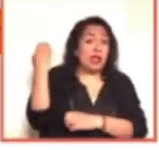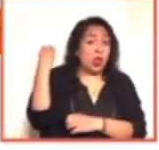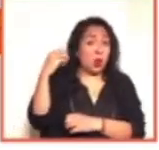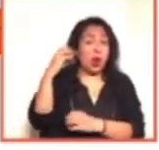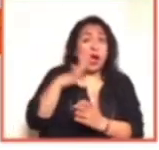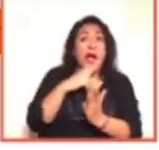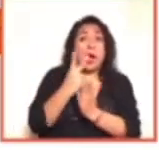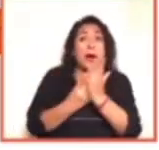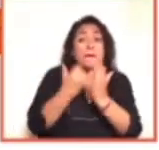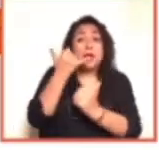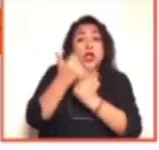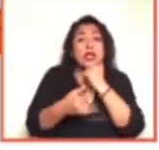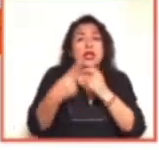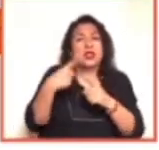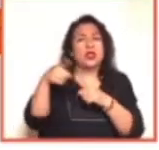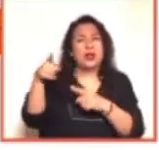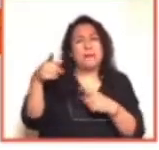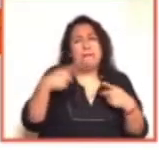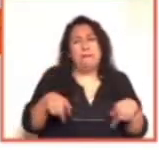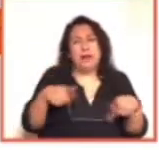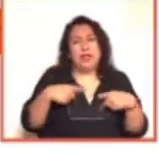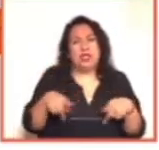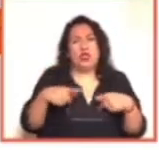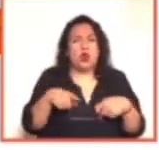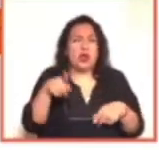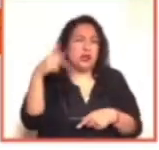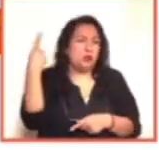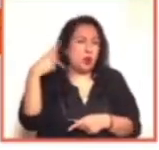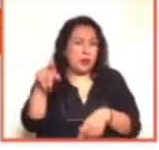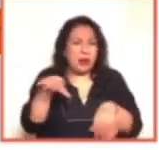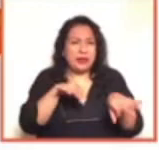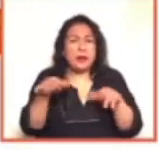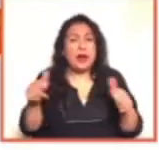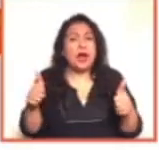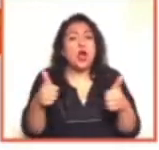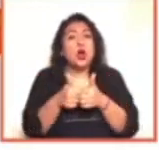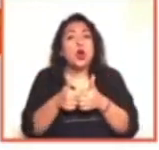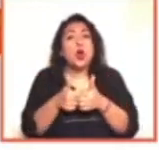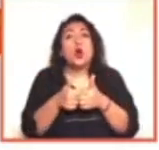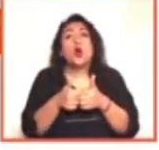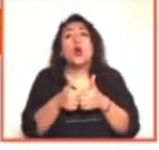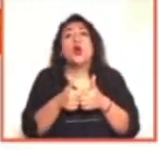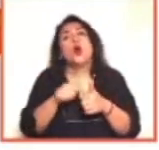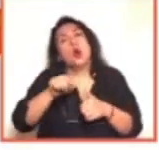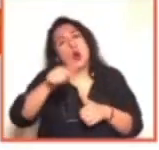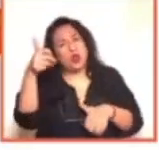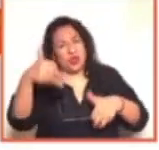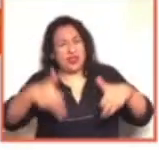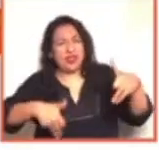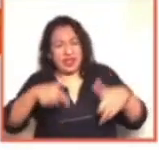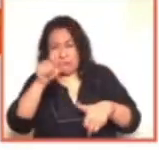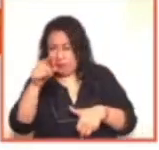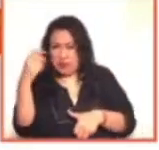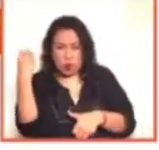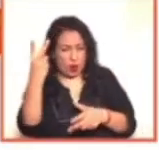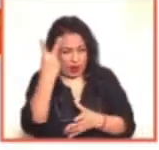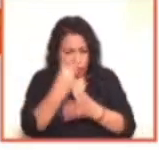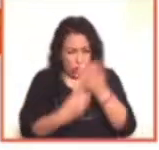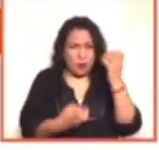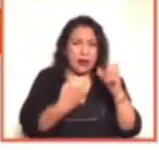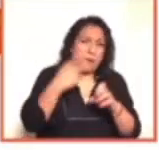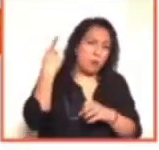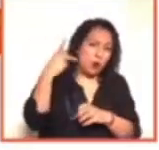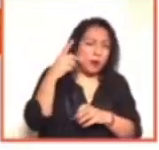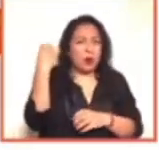hicieron teatristas de Puebla que trabajaron con teatristas de Oaxaca. Es un proyecto conjunto y la obra se llama